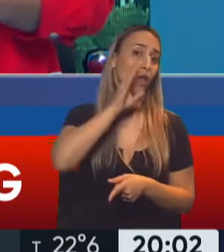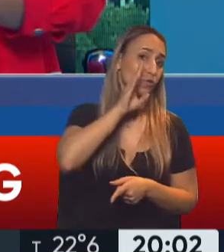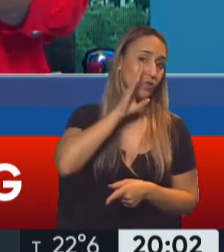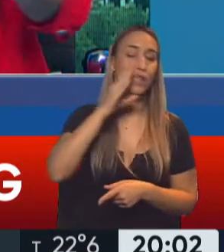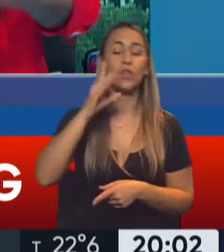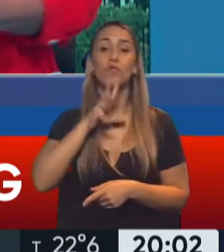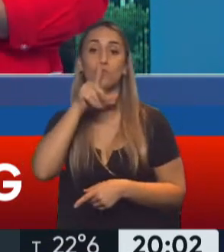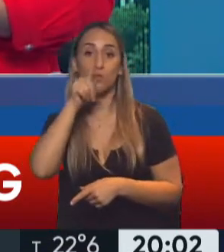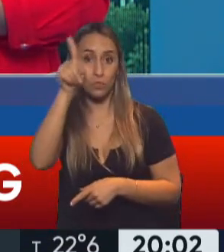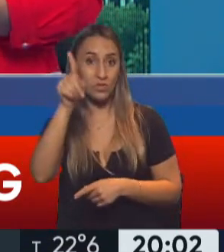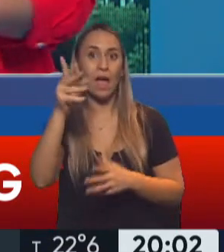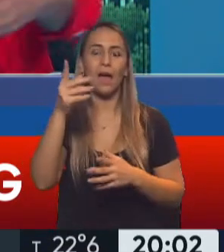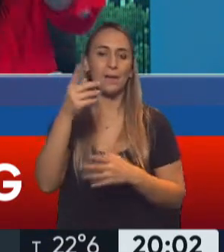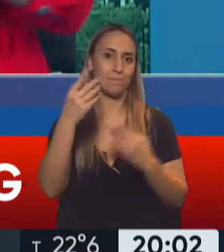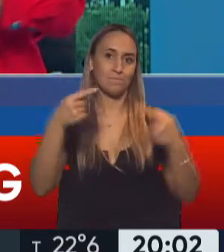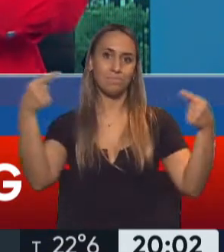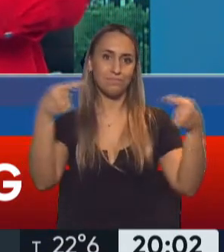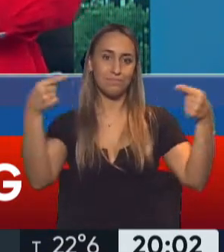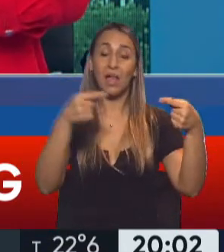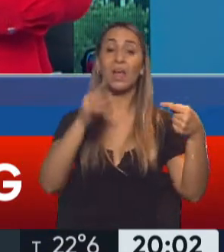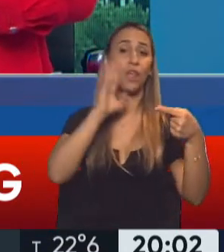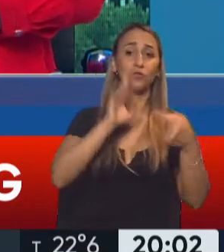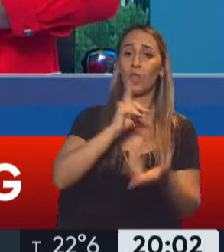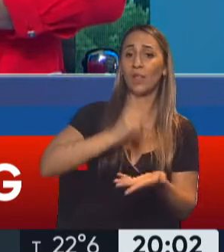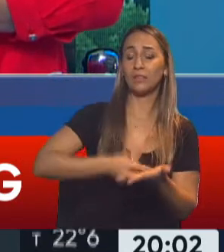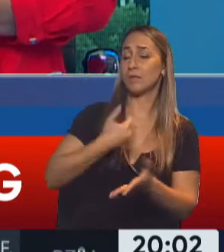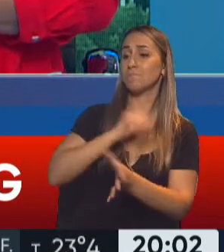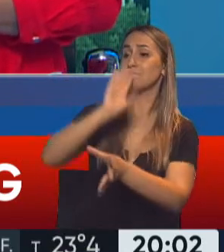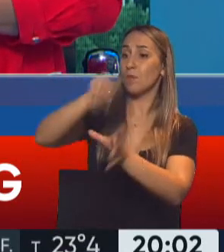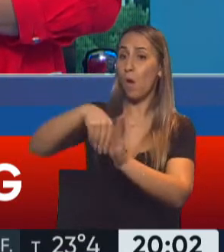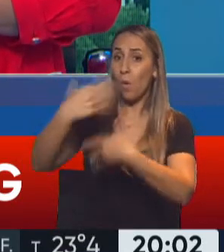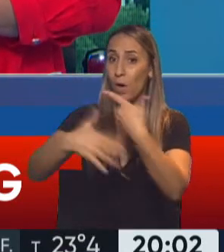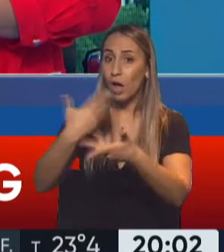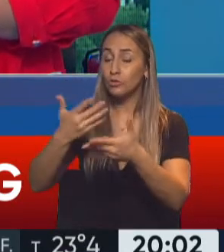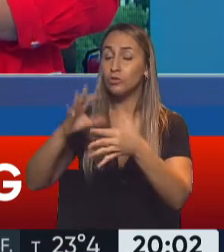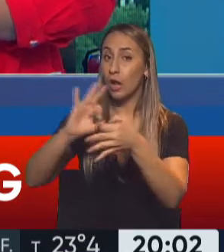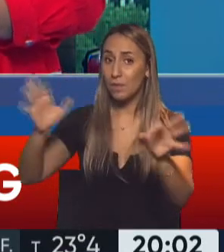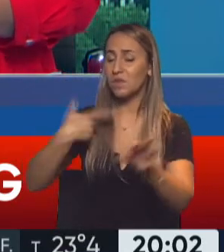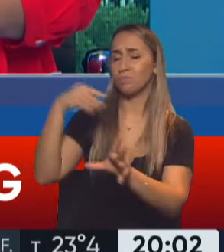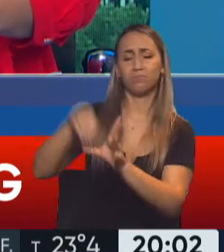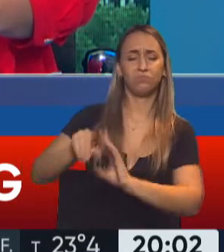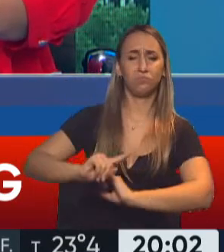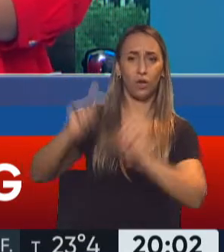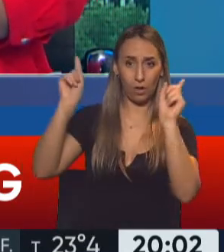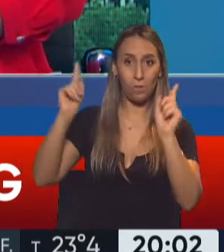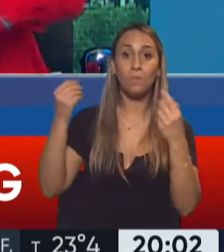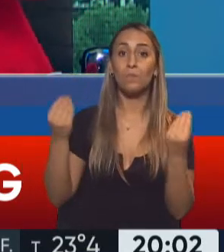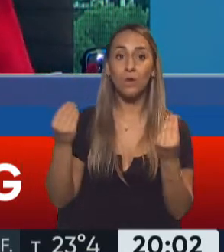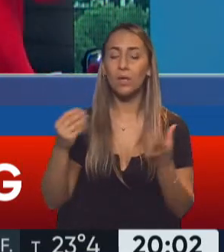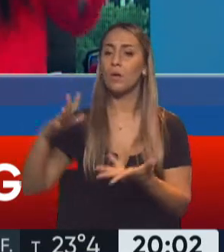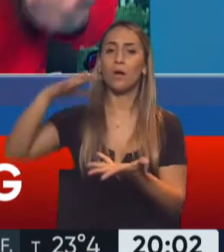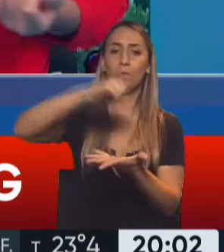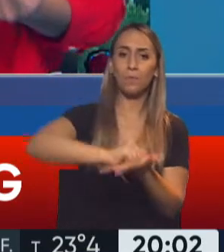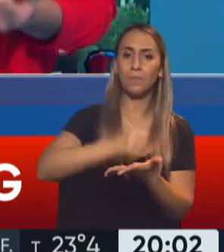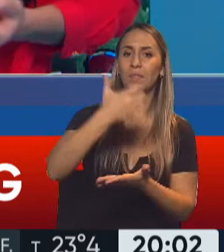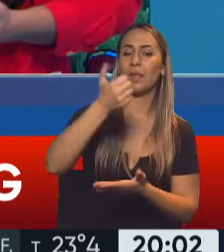Soviética, donde Estados Unidos decidió no participar de los Juegos Olímpicos por el tema de la invasión a Afganistán.